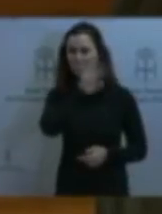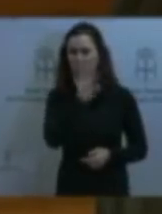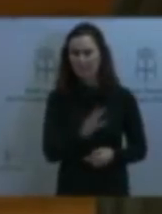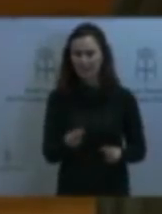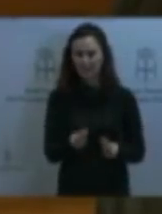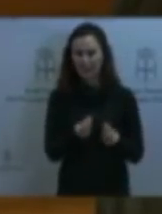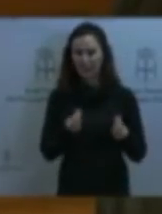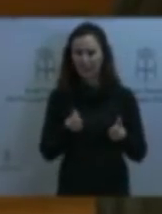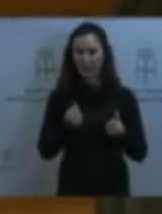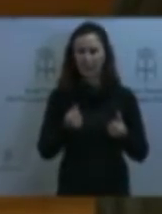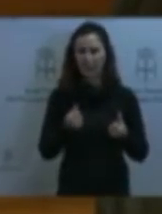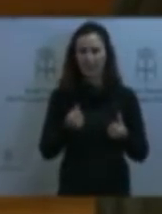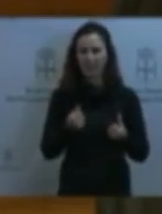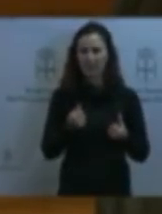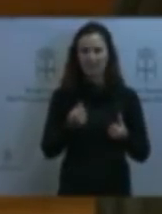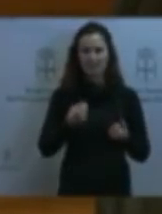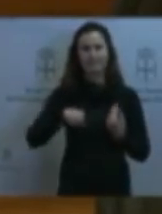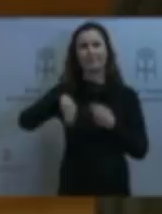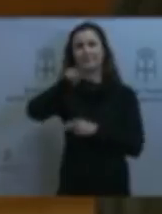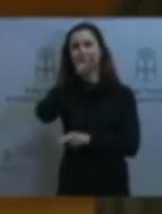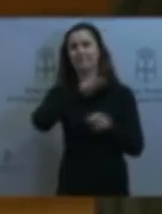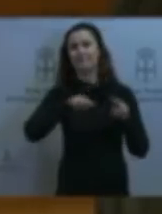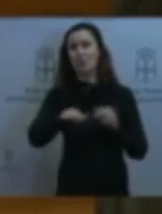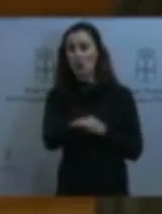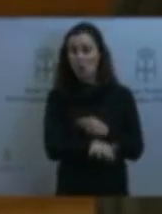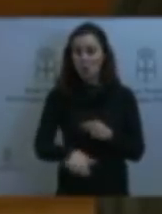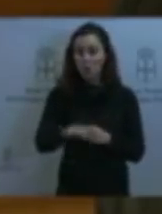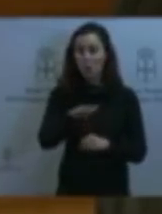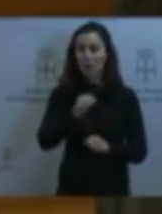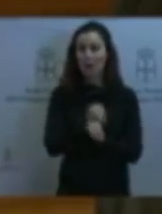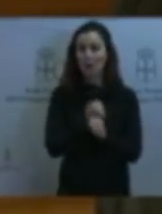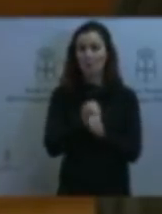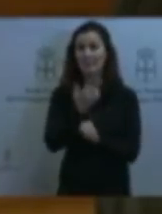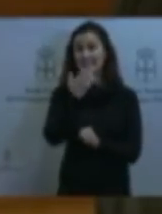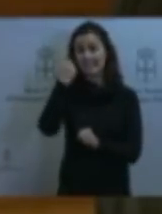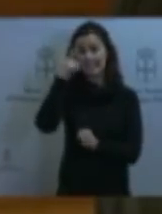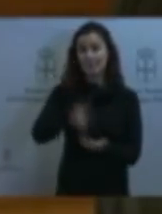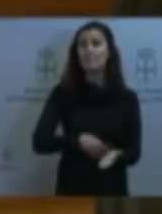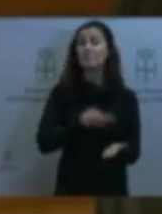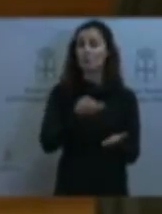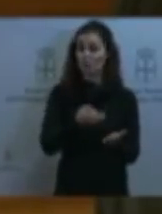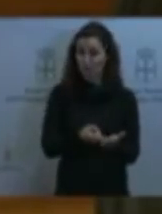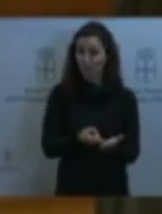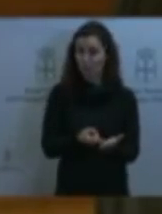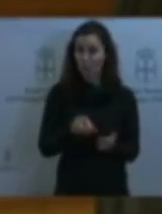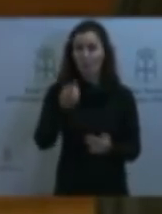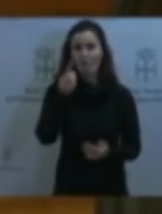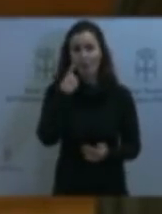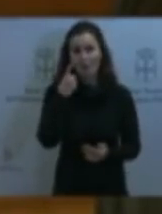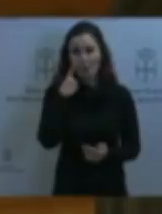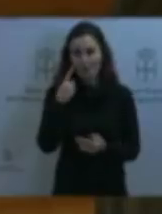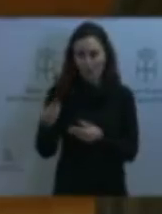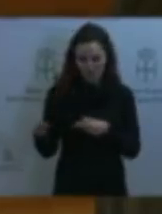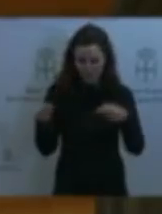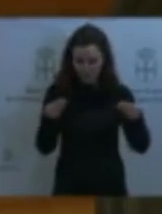Una ligera, porque si conociera el proyecto hubiera visto que el proyecto de esa actuación es